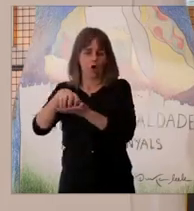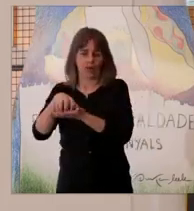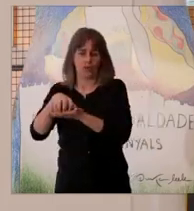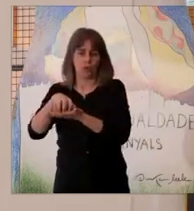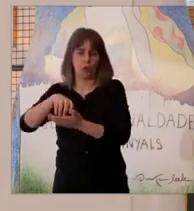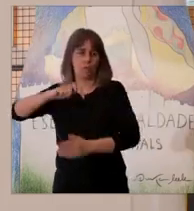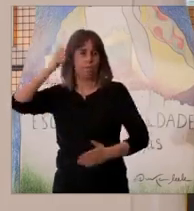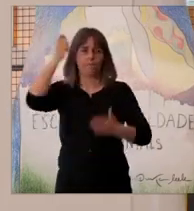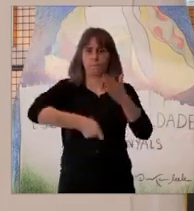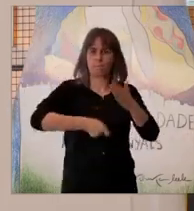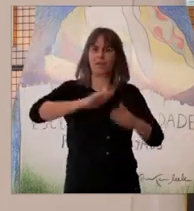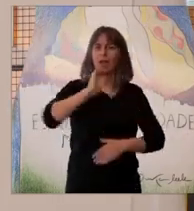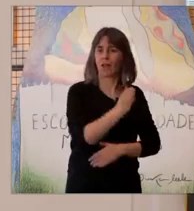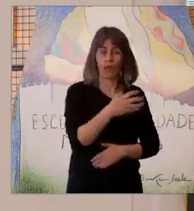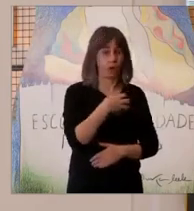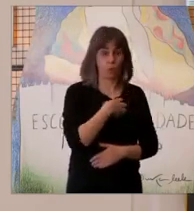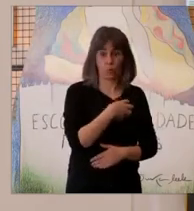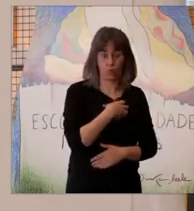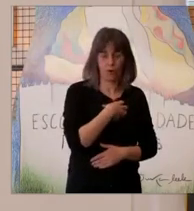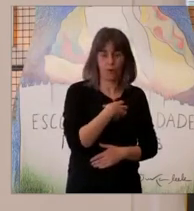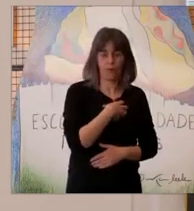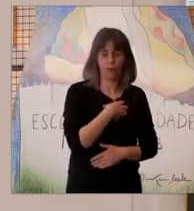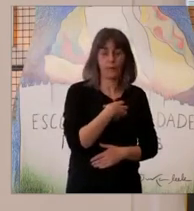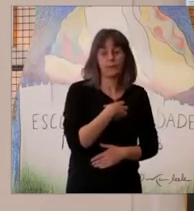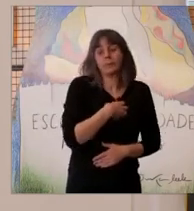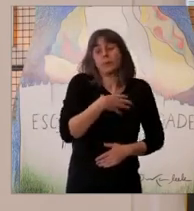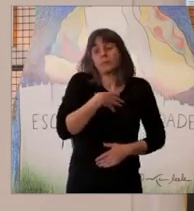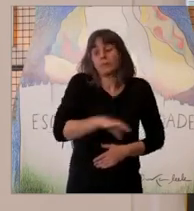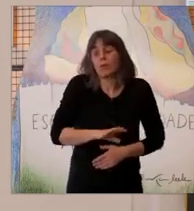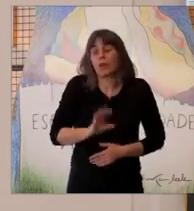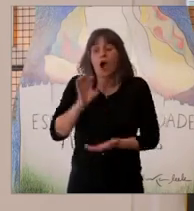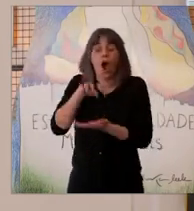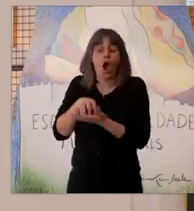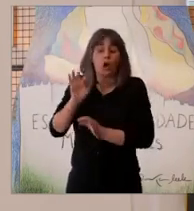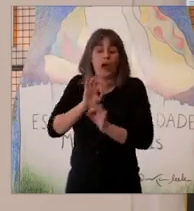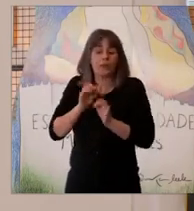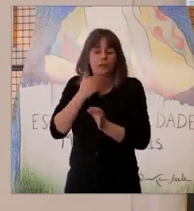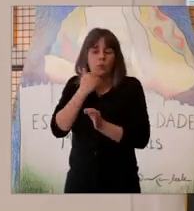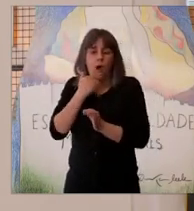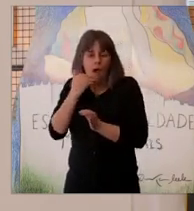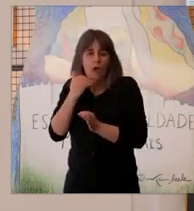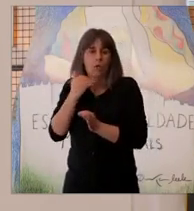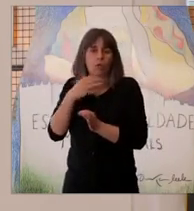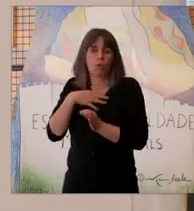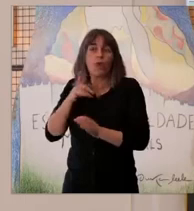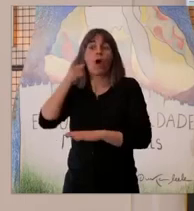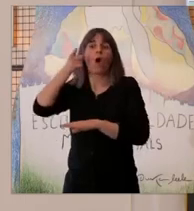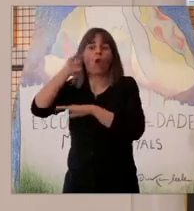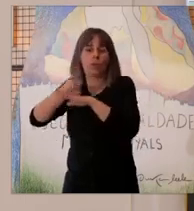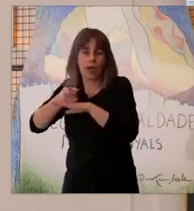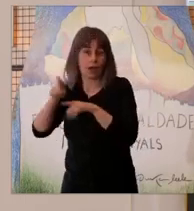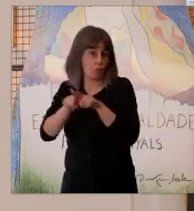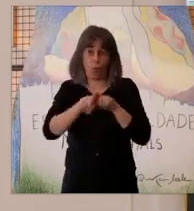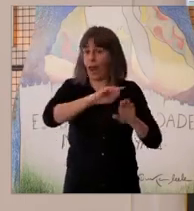si algún organismo que tenga que ver con los medios de comunicación pudiera obligar igual que se obliga a la paridad por la ley de